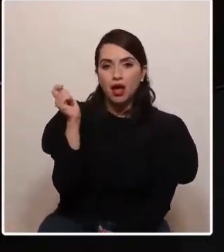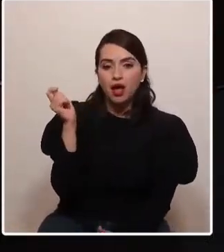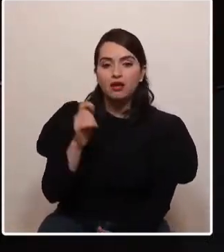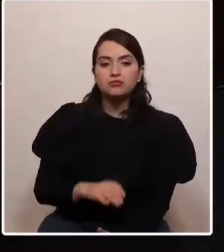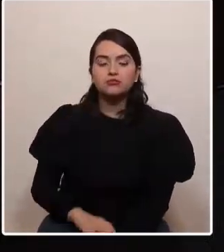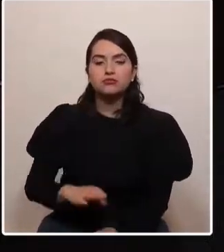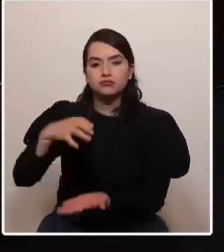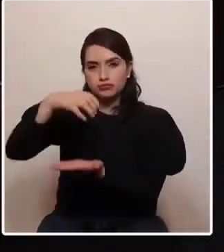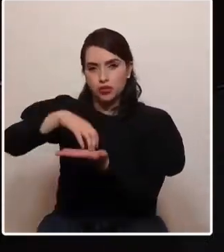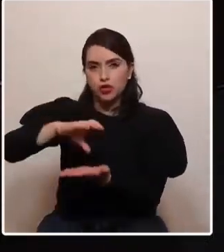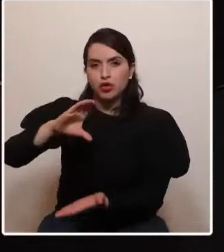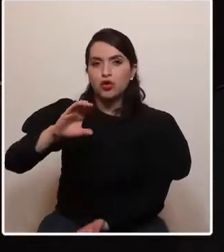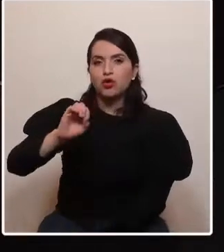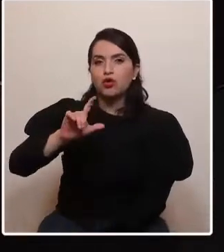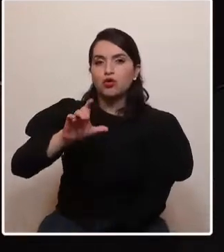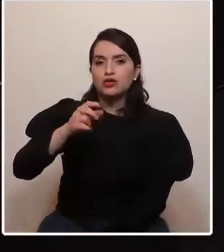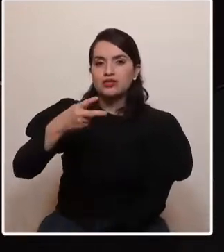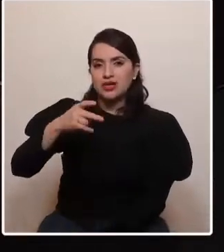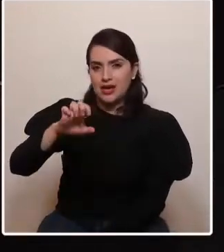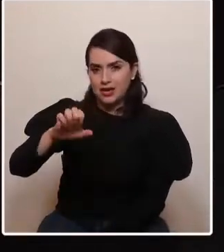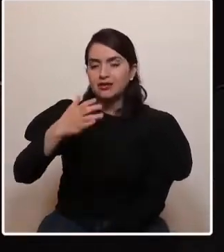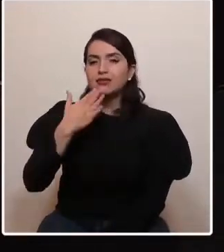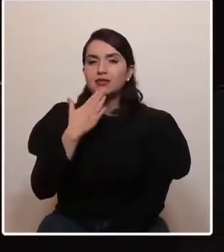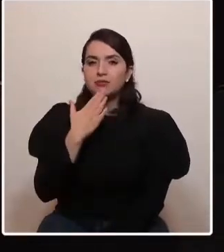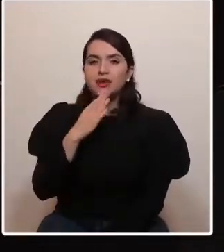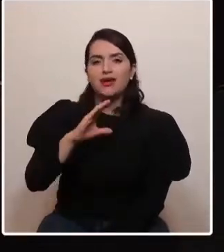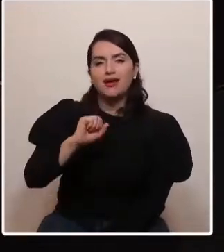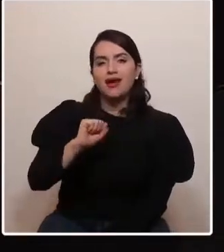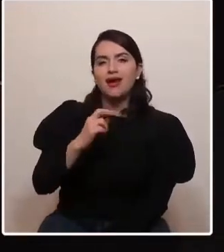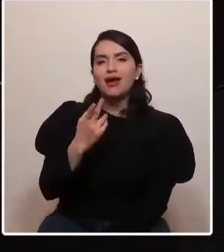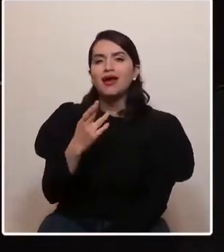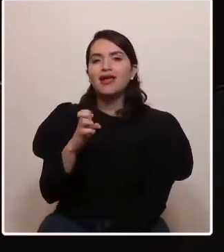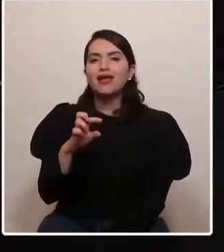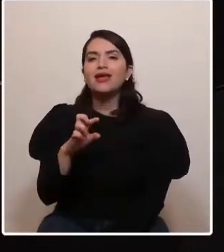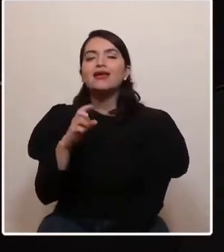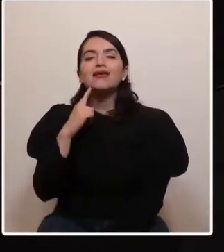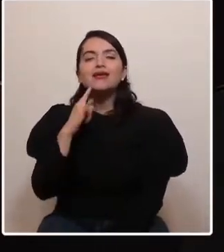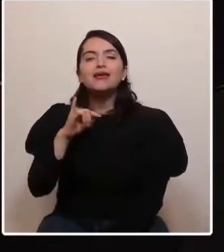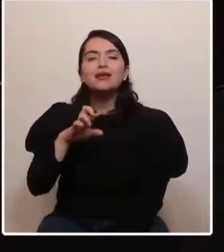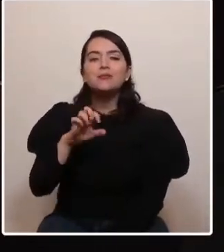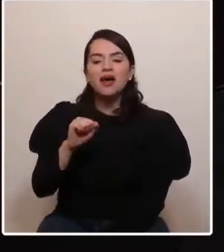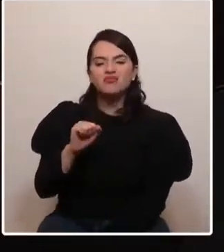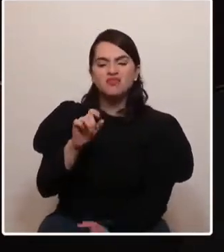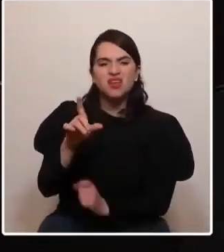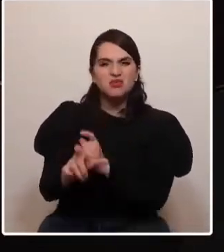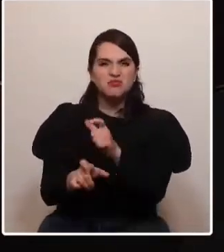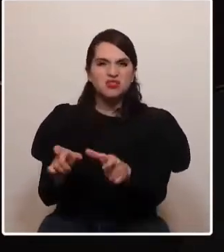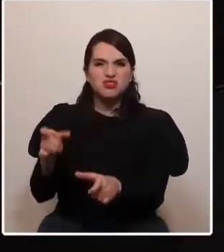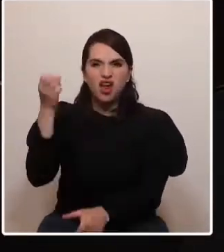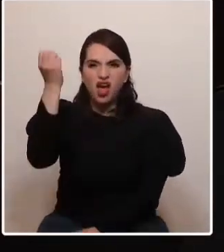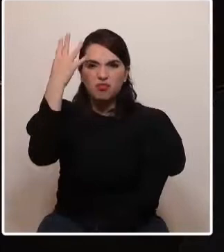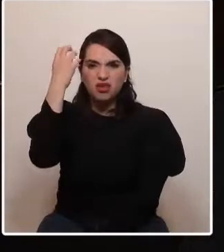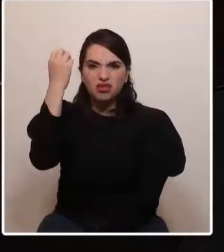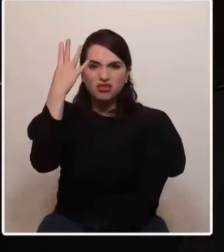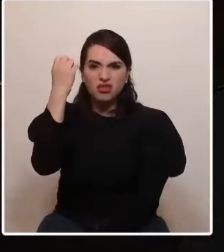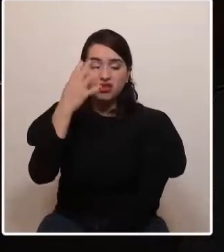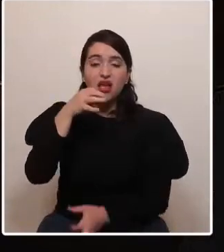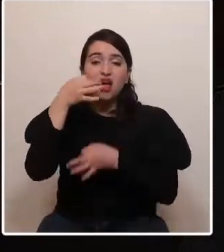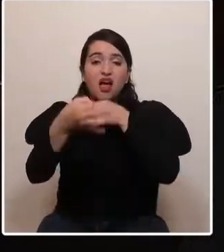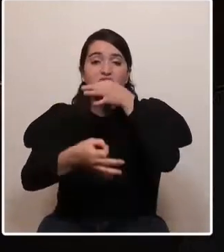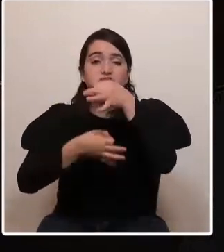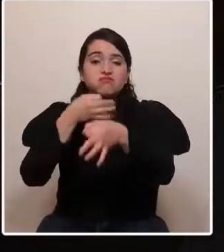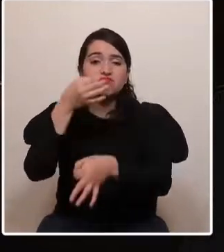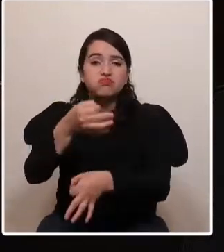Colchane, Isluga, Cariquima, etc. Son auquénidos metamorfoseados que aprendieron a hablar, pero no a pensar.